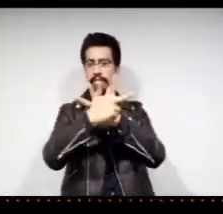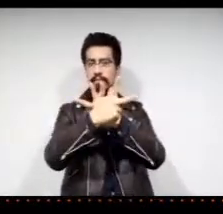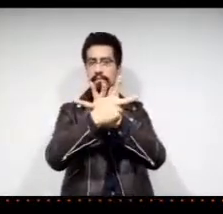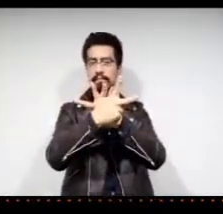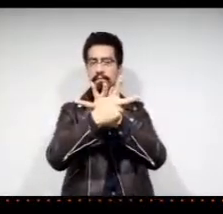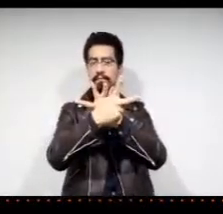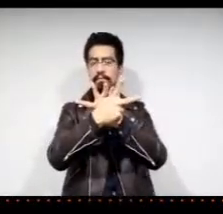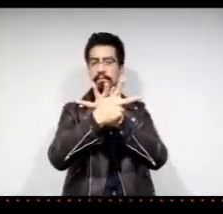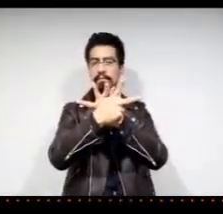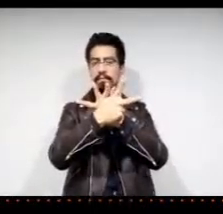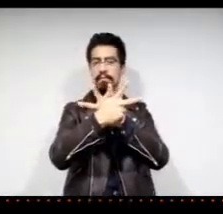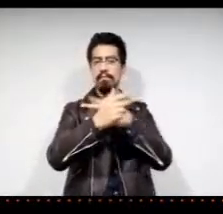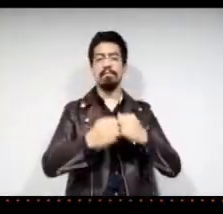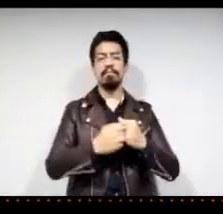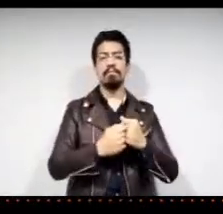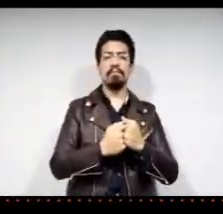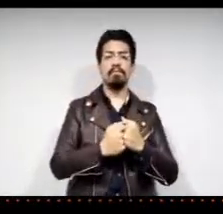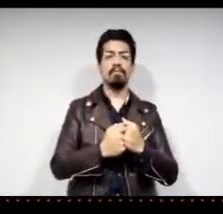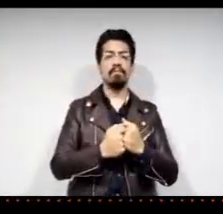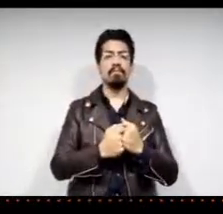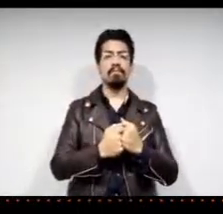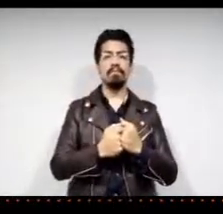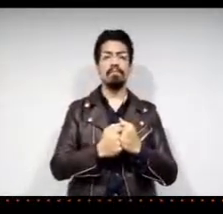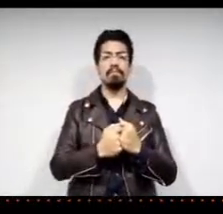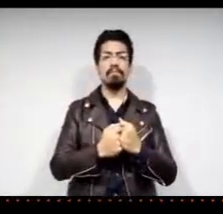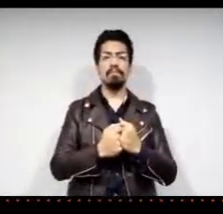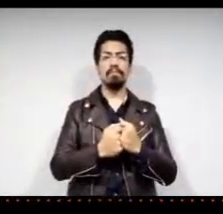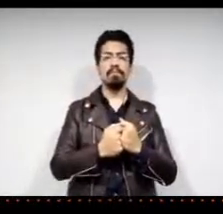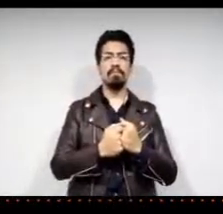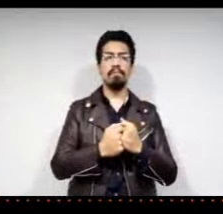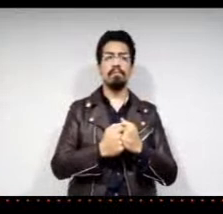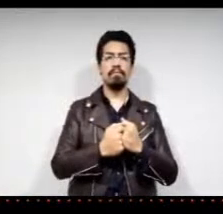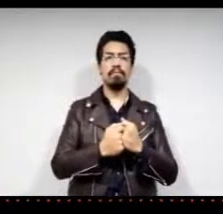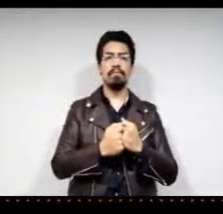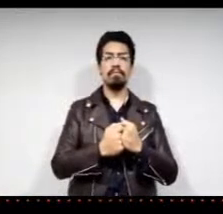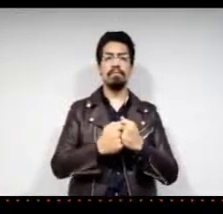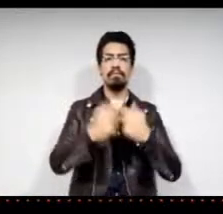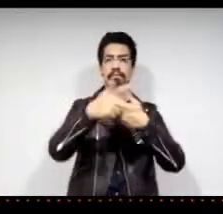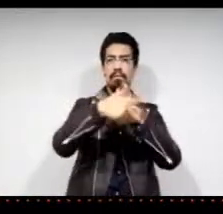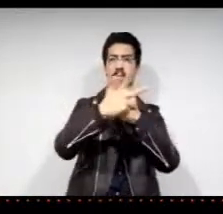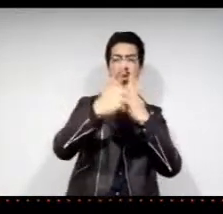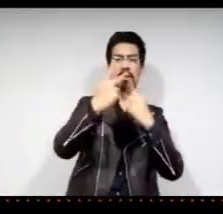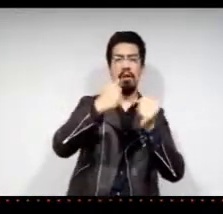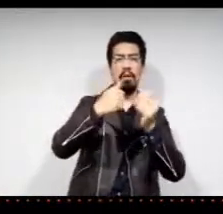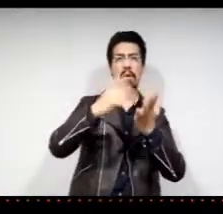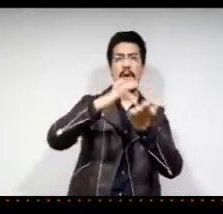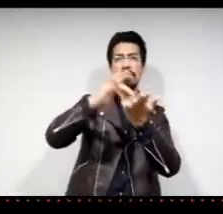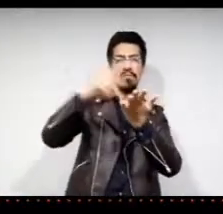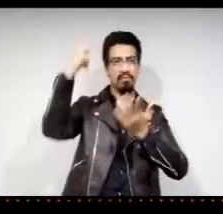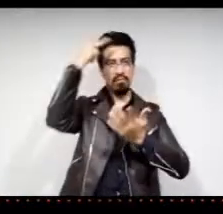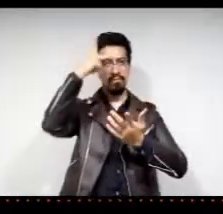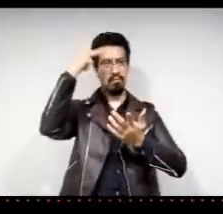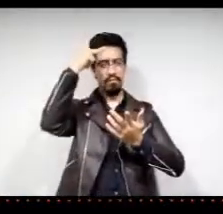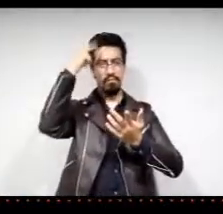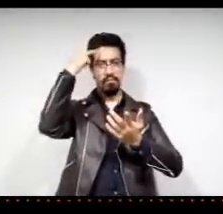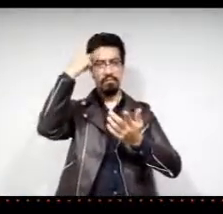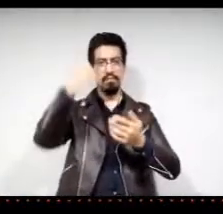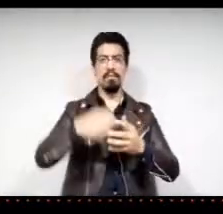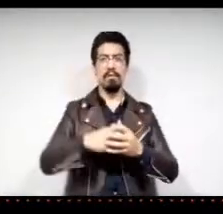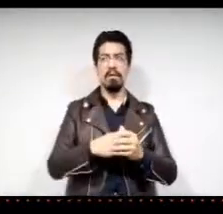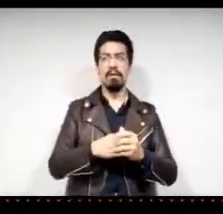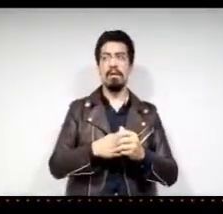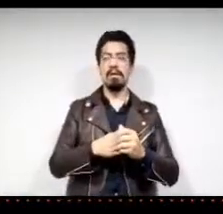online y el plus es porque incluye Life at Home, Build Your Skills y Cuida Tu Mente. Desgraciadamente los semáforos no nos han ayudado para